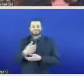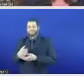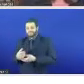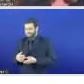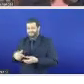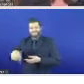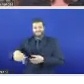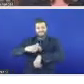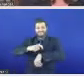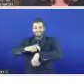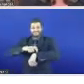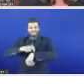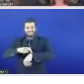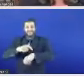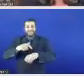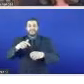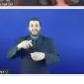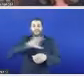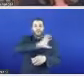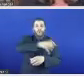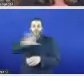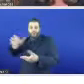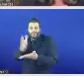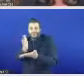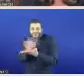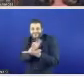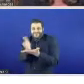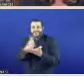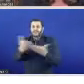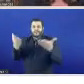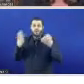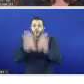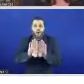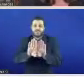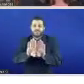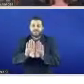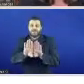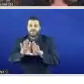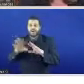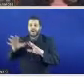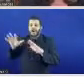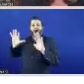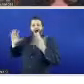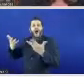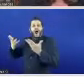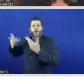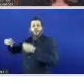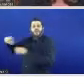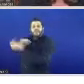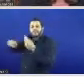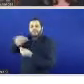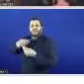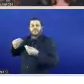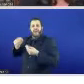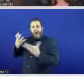porque se puede bloquear la ayuda internacional justamente a mujeres y a niñas que están en riesgo.